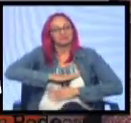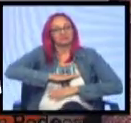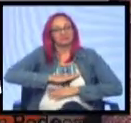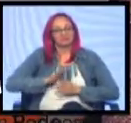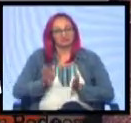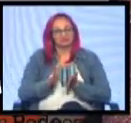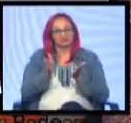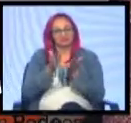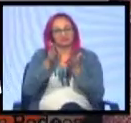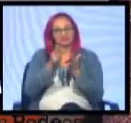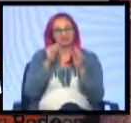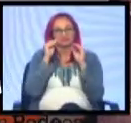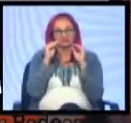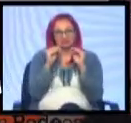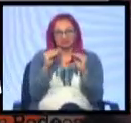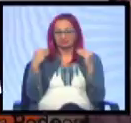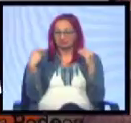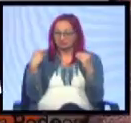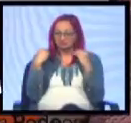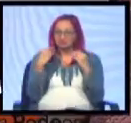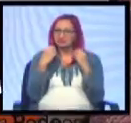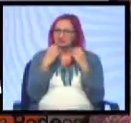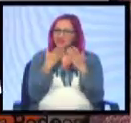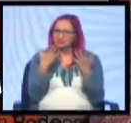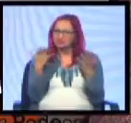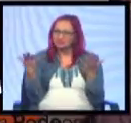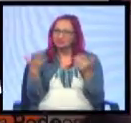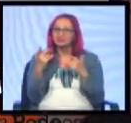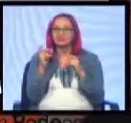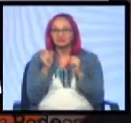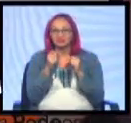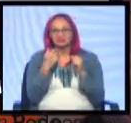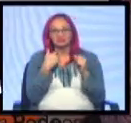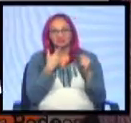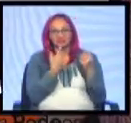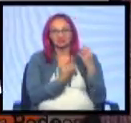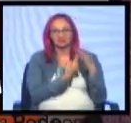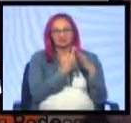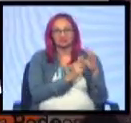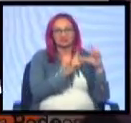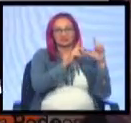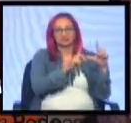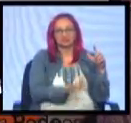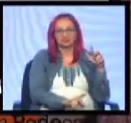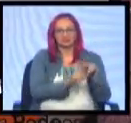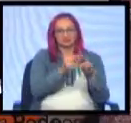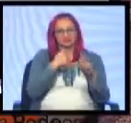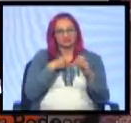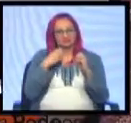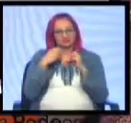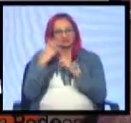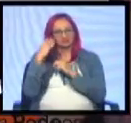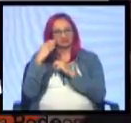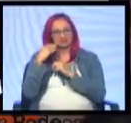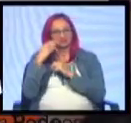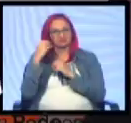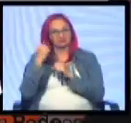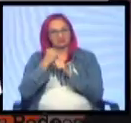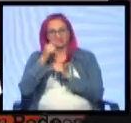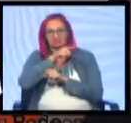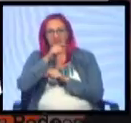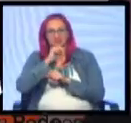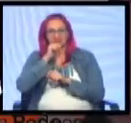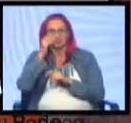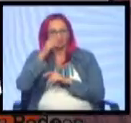ganas y nos enseñan que hay montones de cosas que los que hemos sacado títulos y los que hemos tenido mucha experiencia en trabajo con esto,